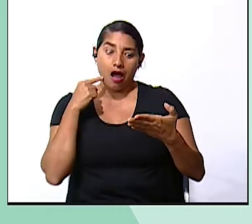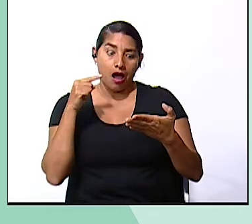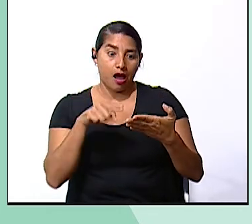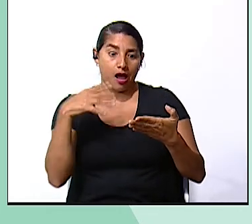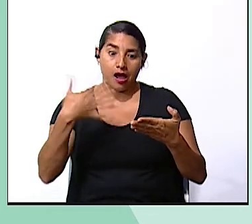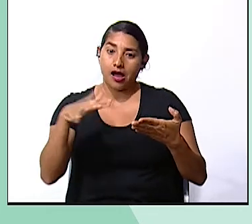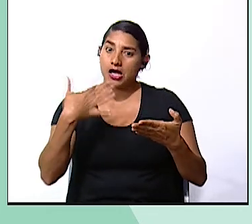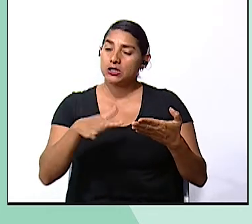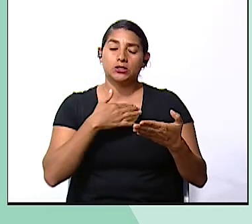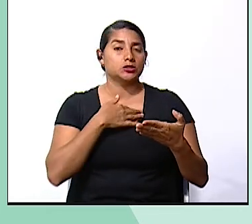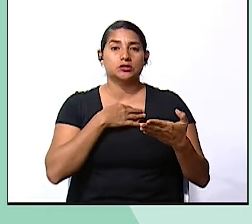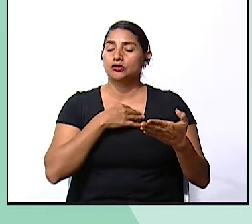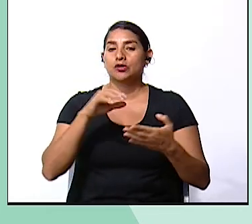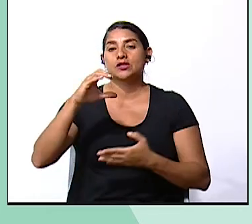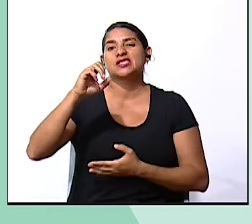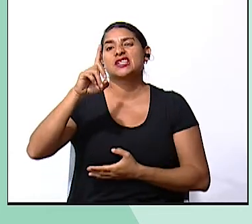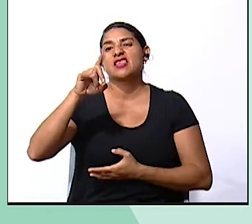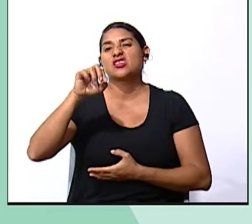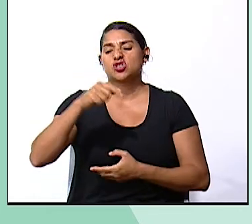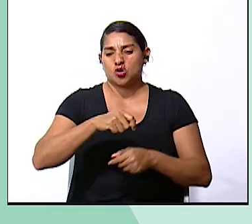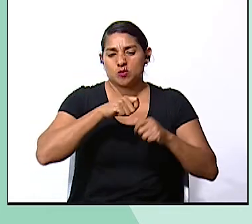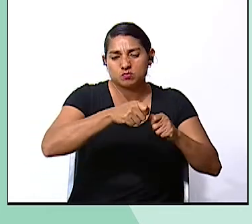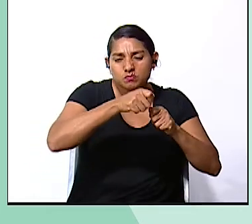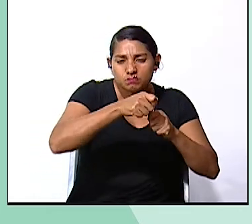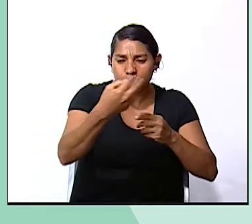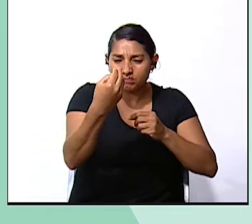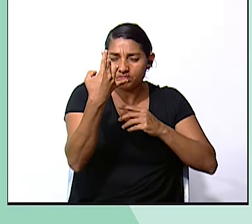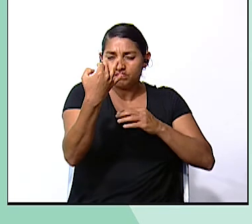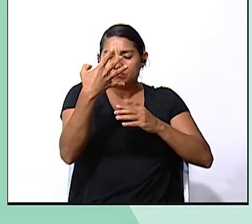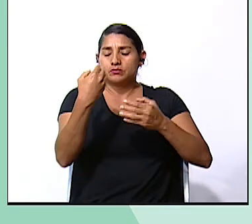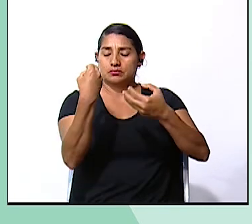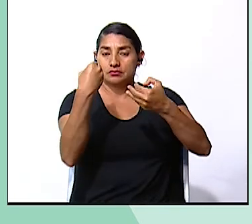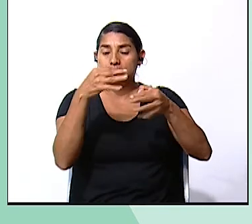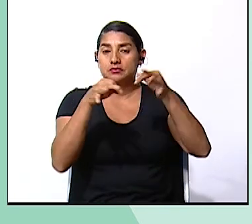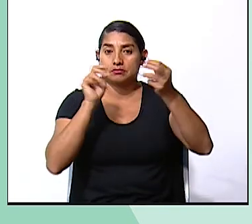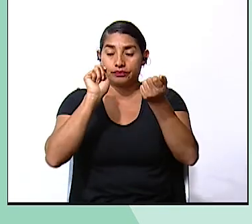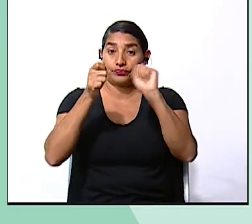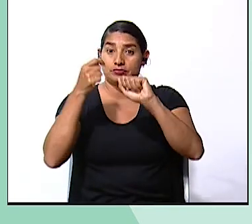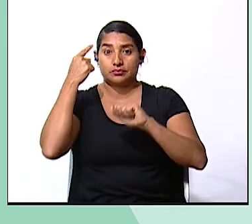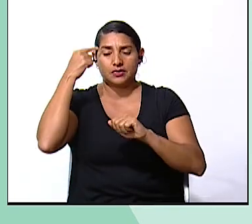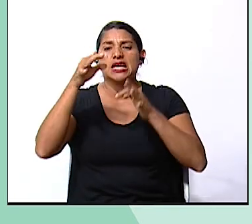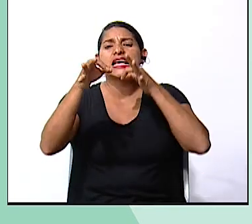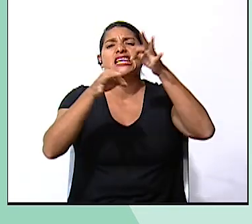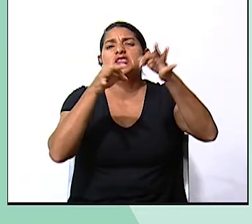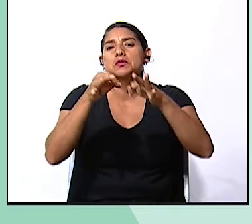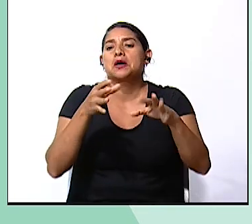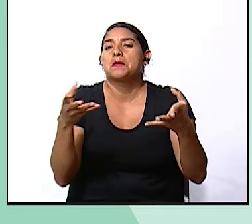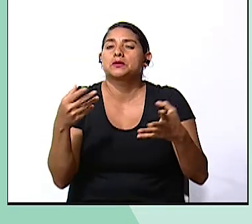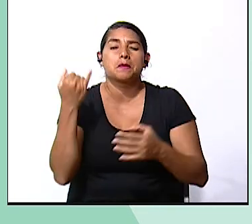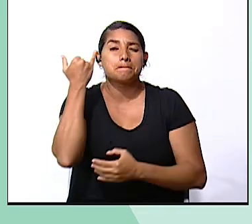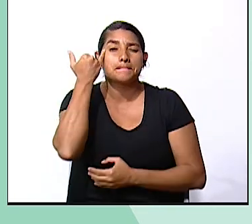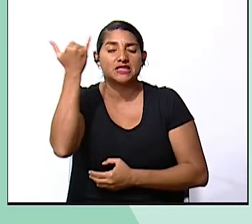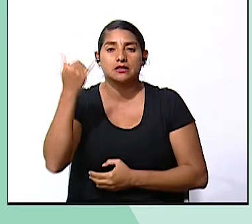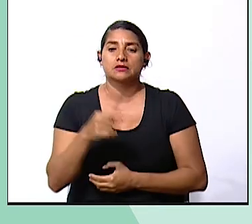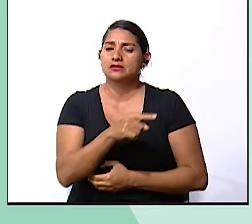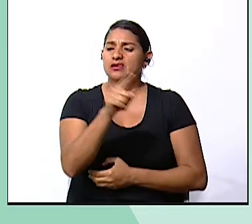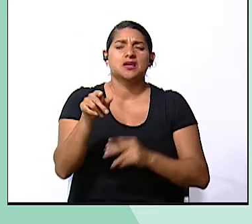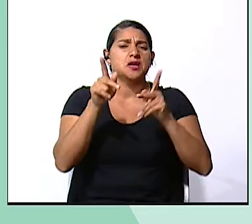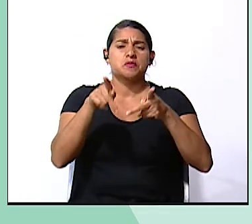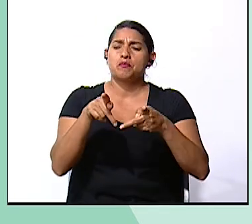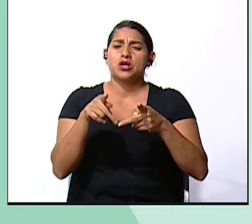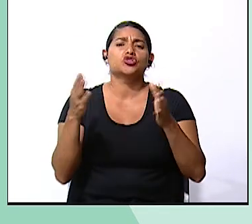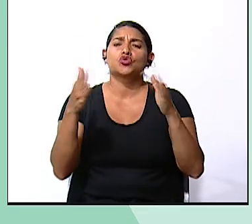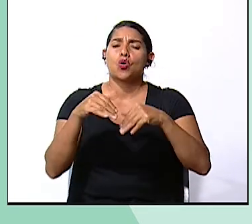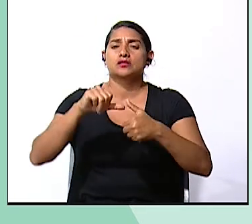era de carácter sedicioso. Aquel escrito decía algo así: infelices e